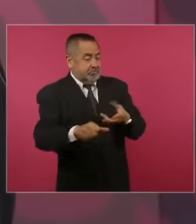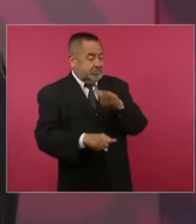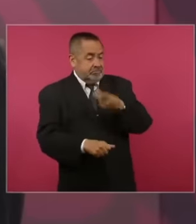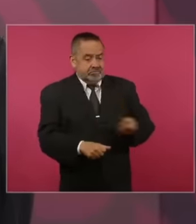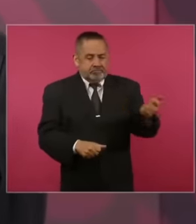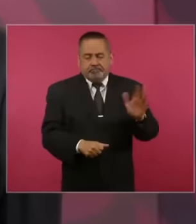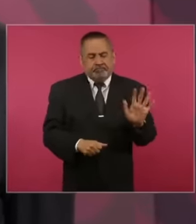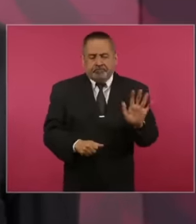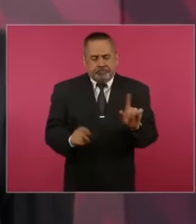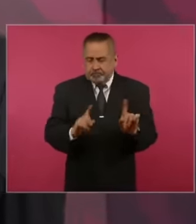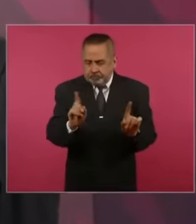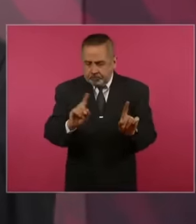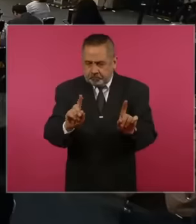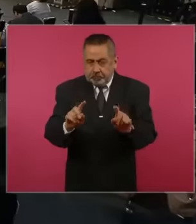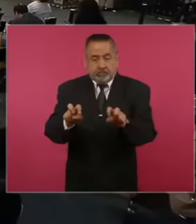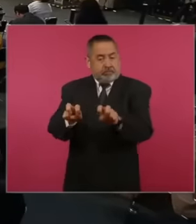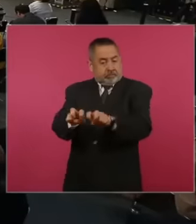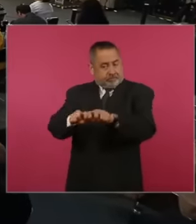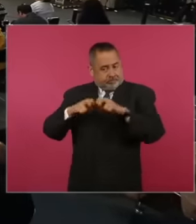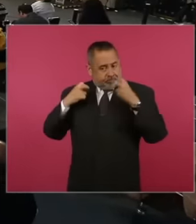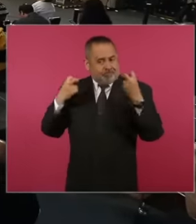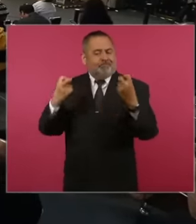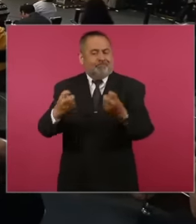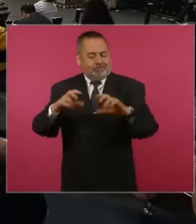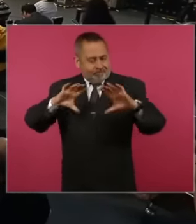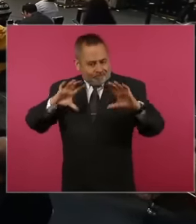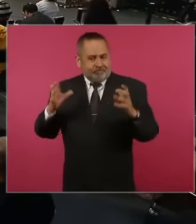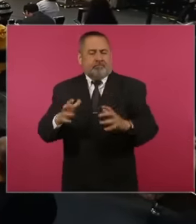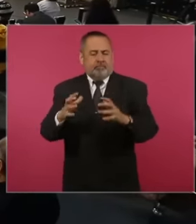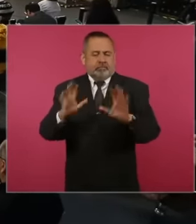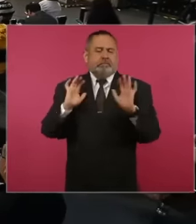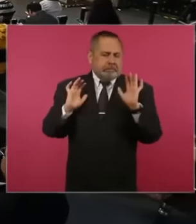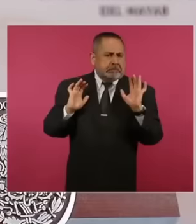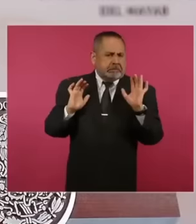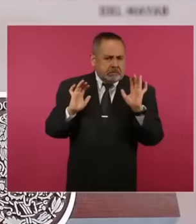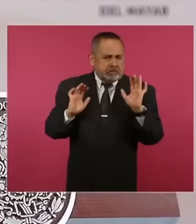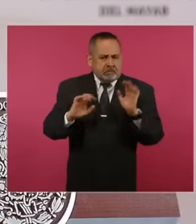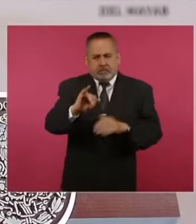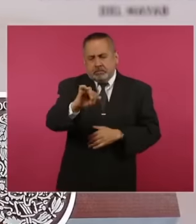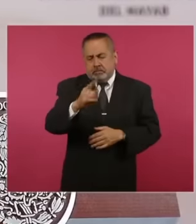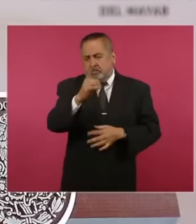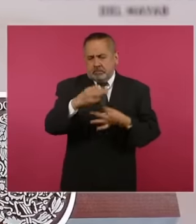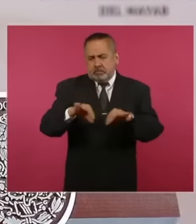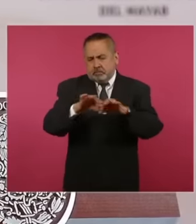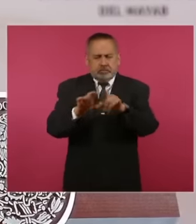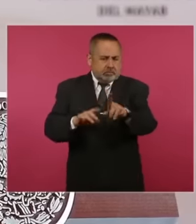que pueda ejercer, porque se trata de algo